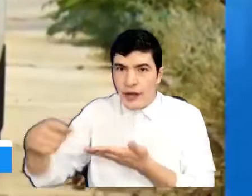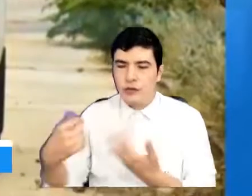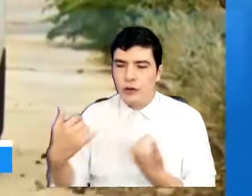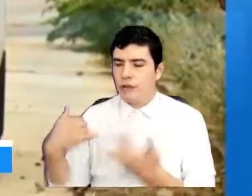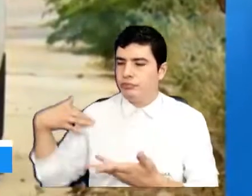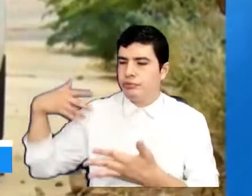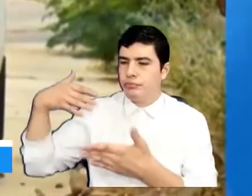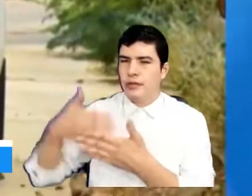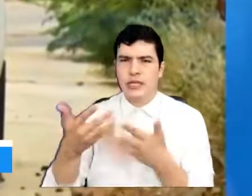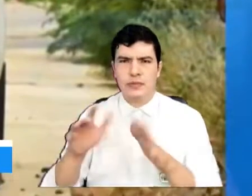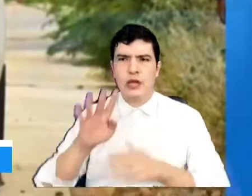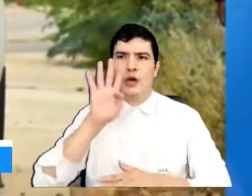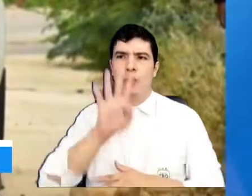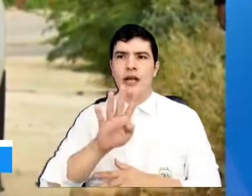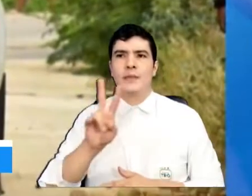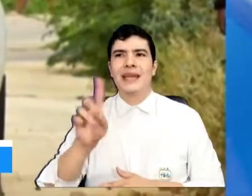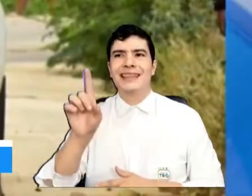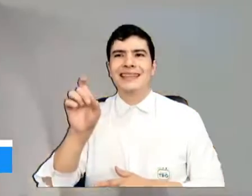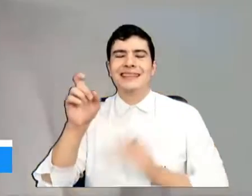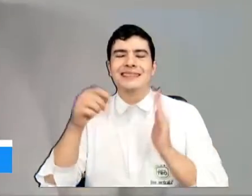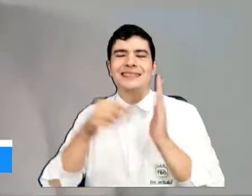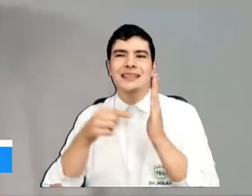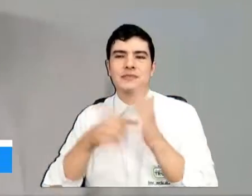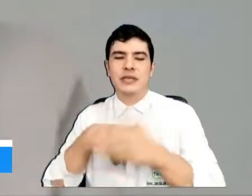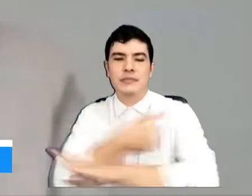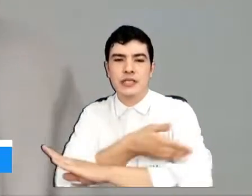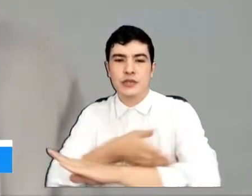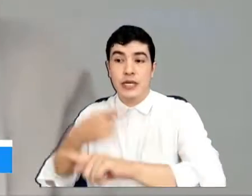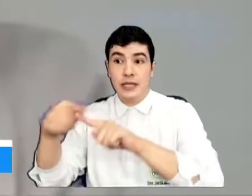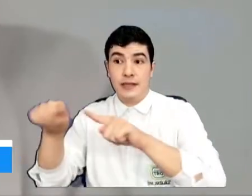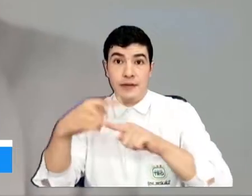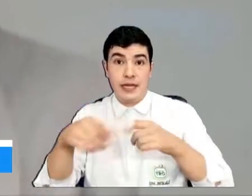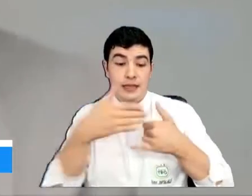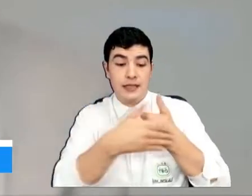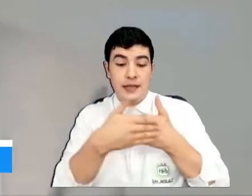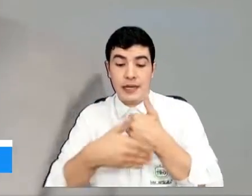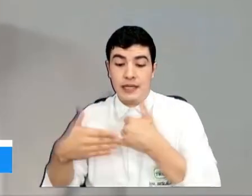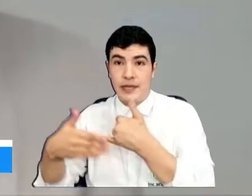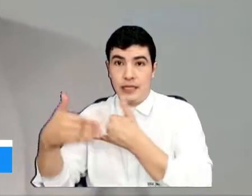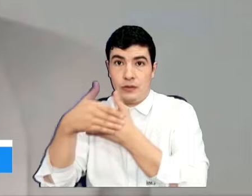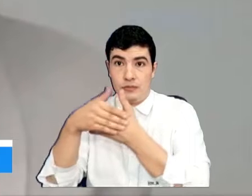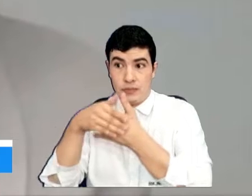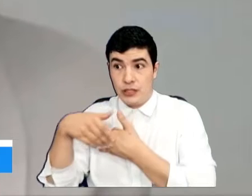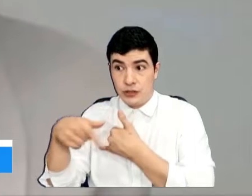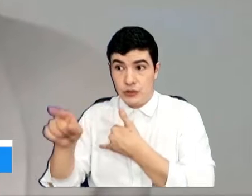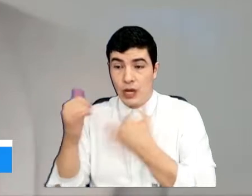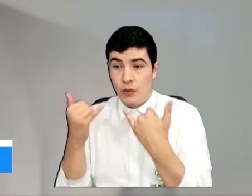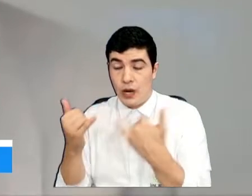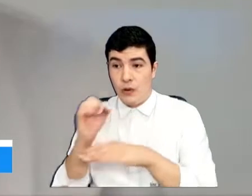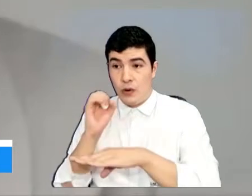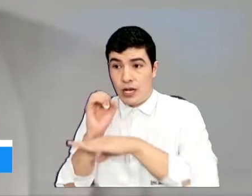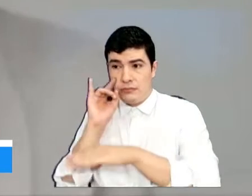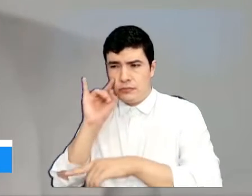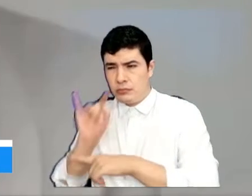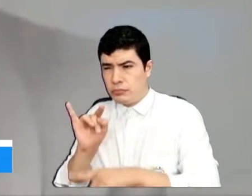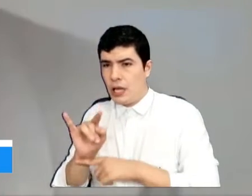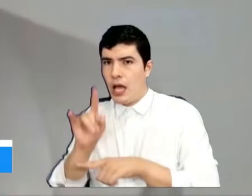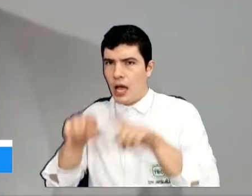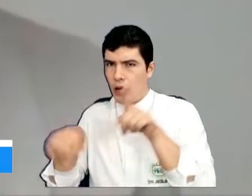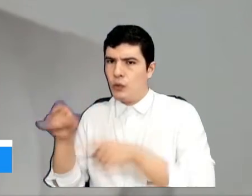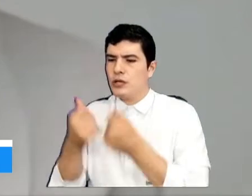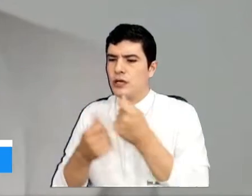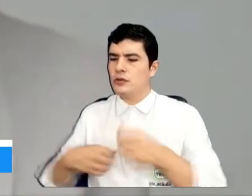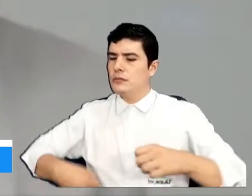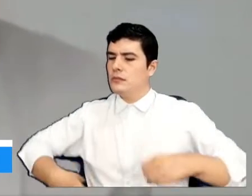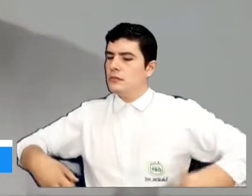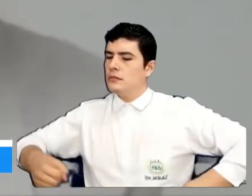se estarían quedando en manos de los corruptos. Pero el Contralor hablaba de 8 mil millones de pesos que hoy efectivamente pasaron a esa segunda